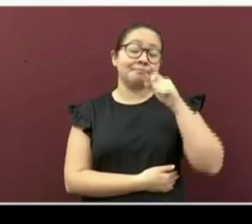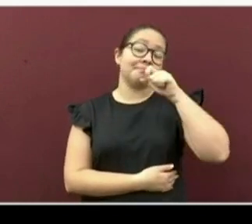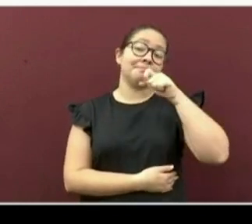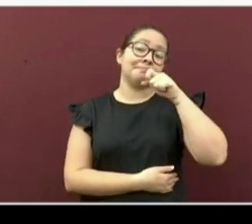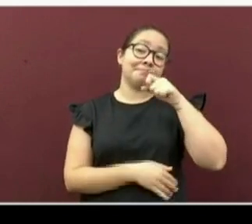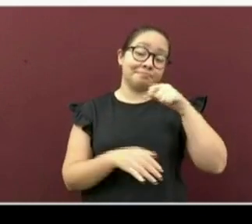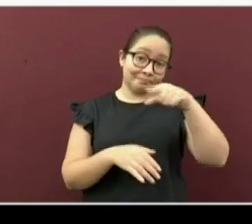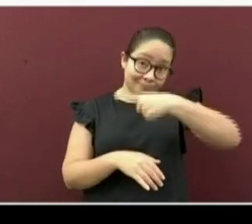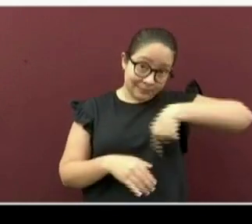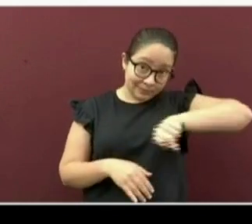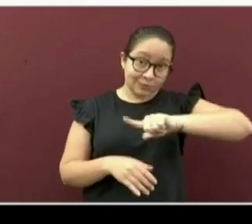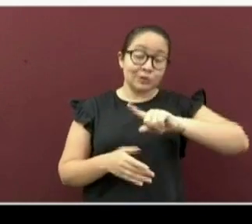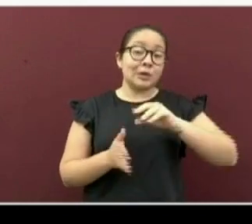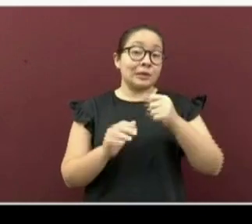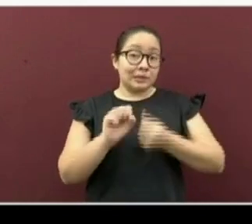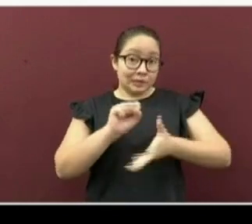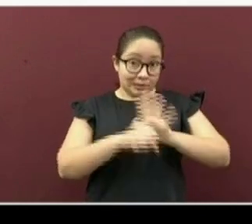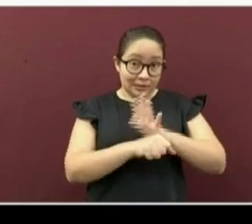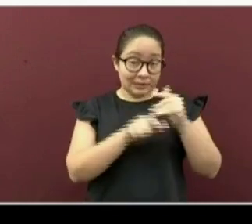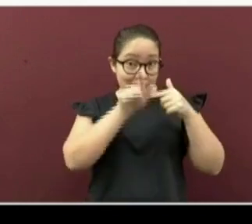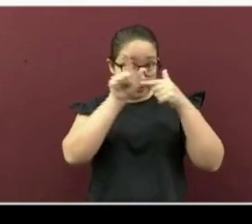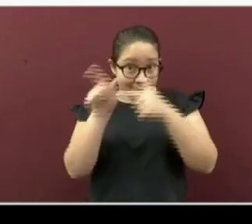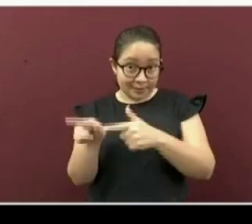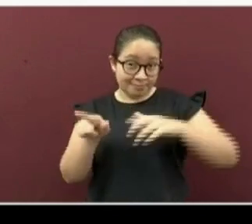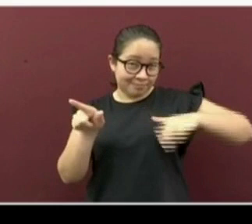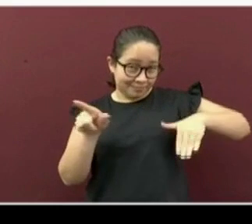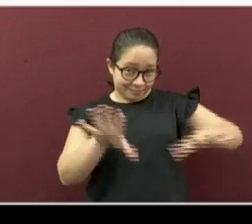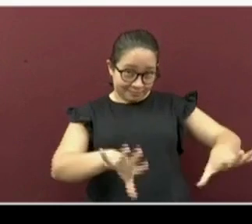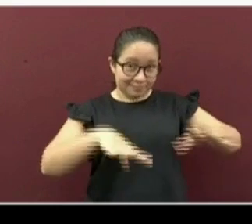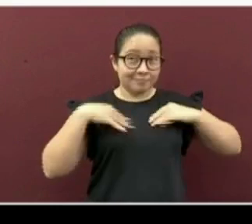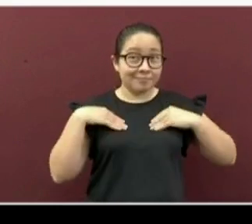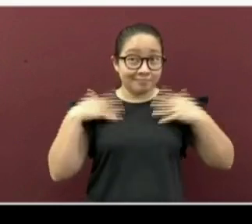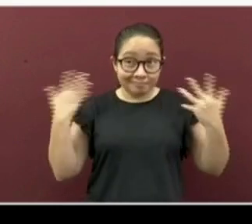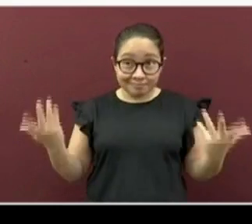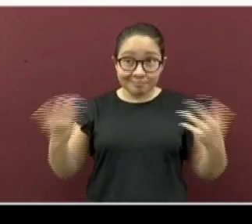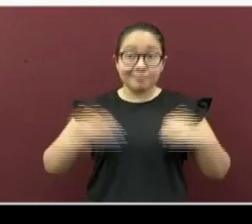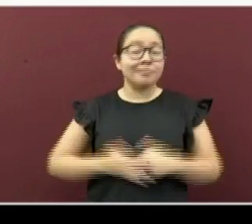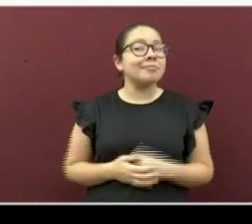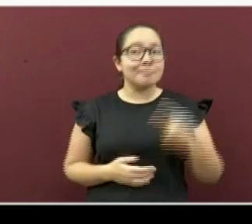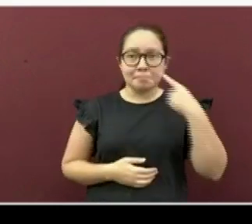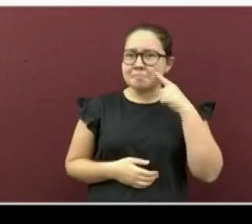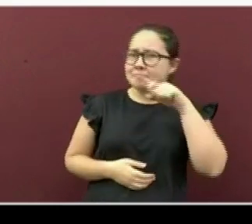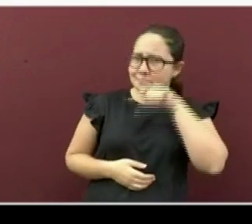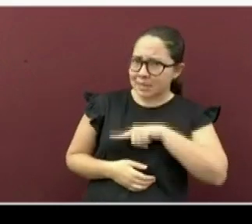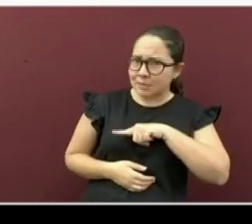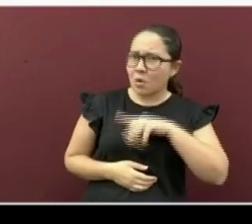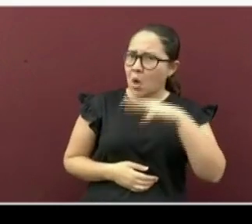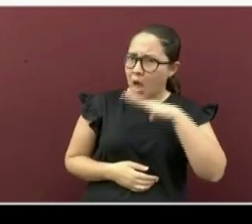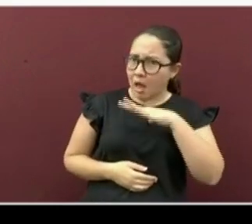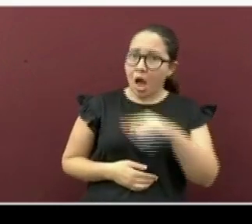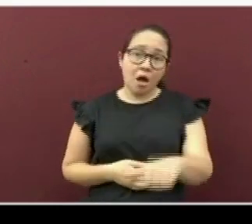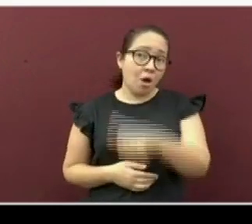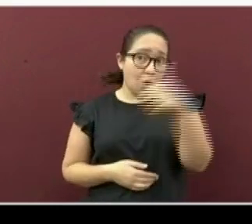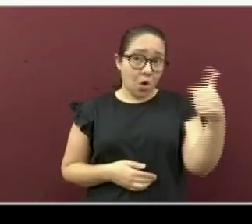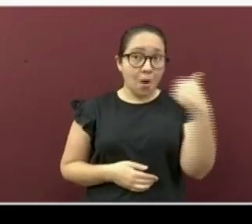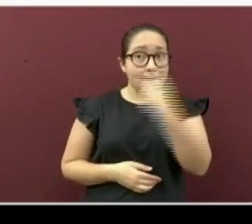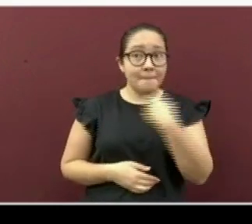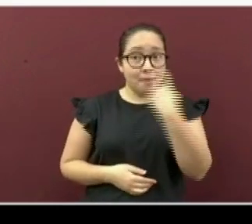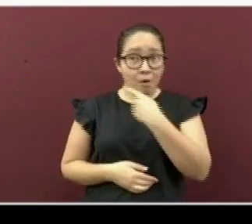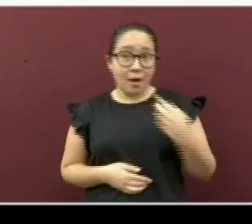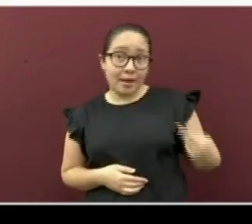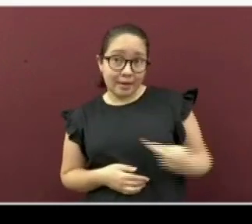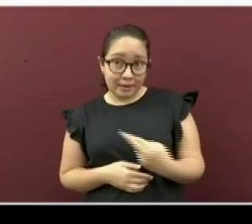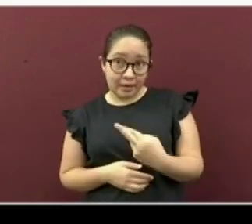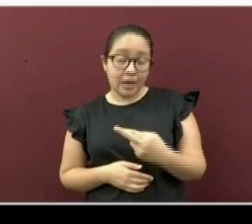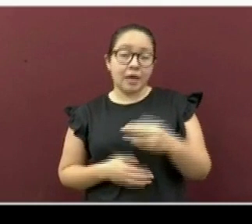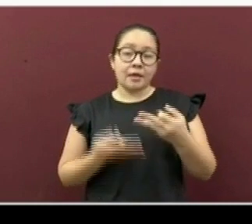con presencia de enfermos que recién desarrollaron la COVID-19. Así también, otros como Boca del Río,